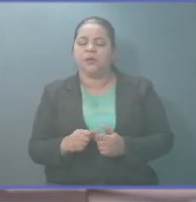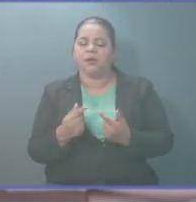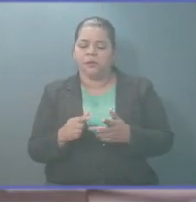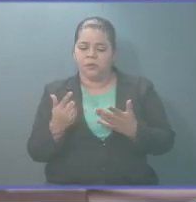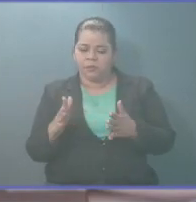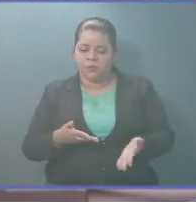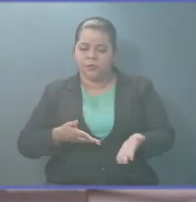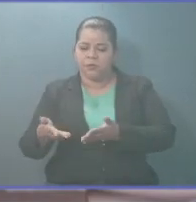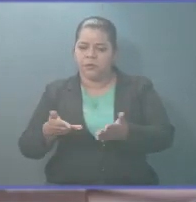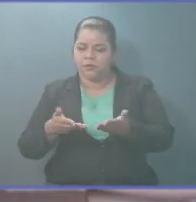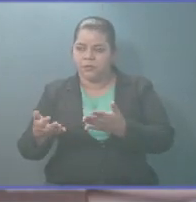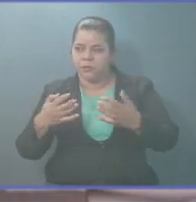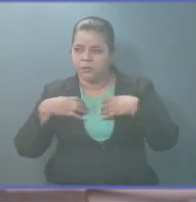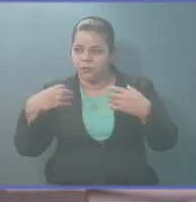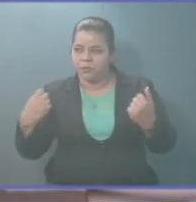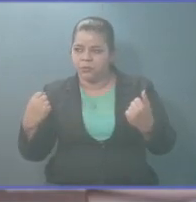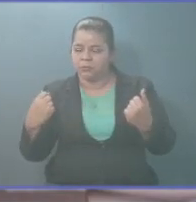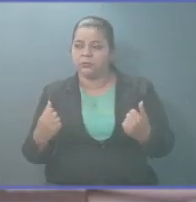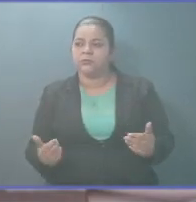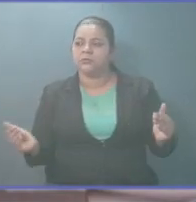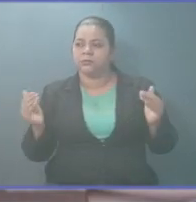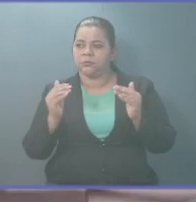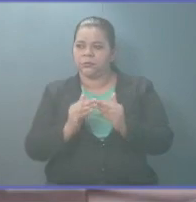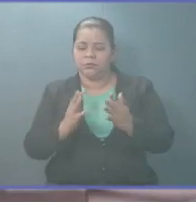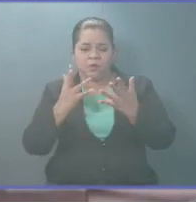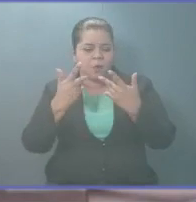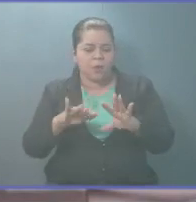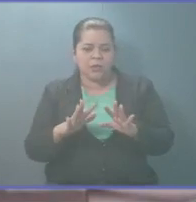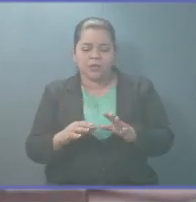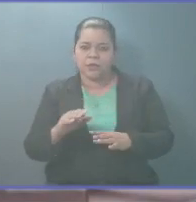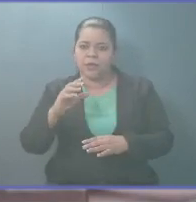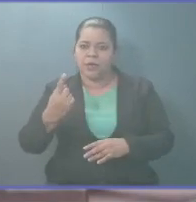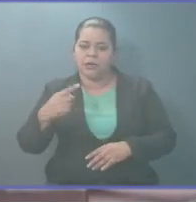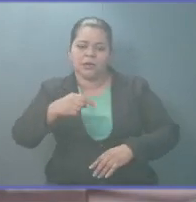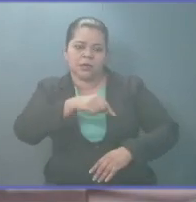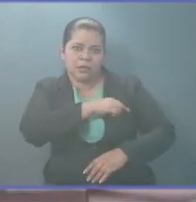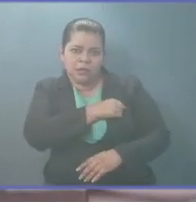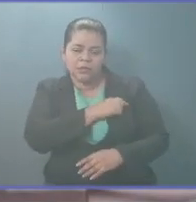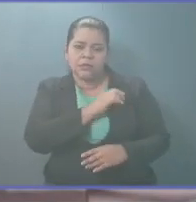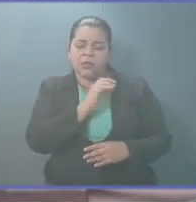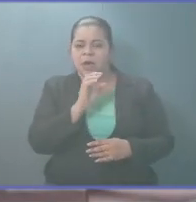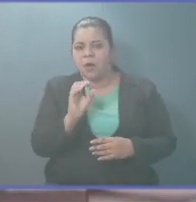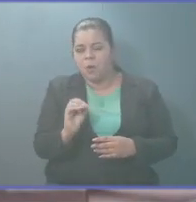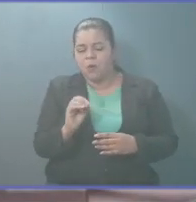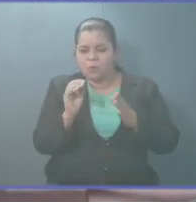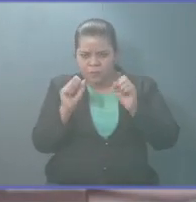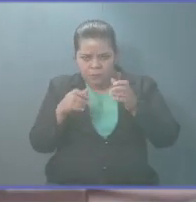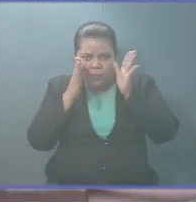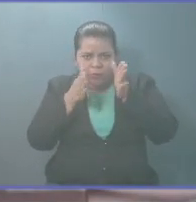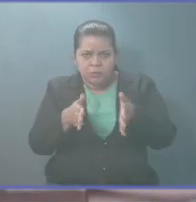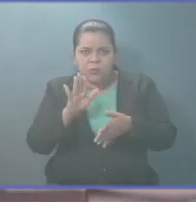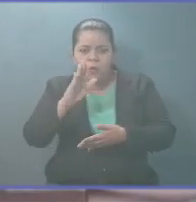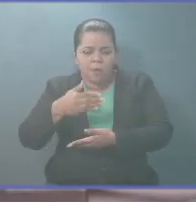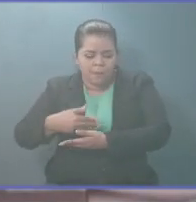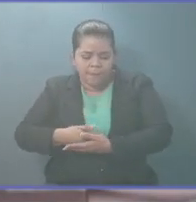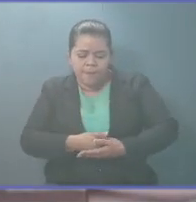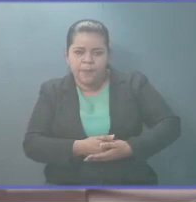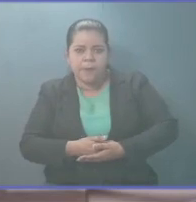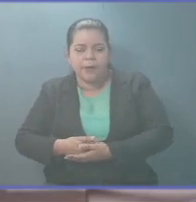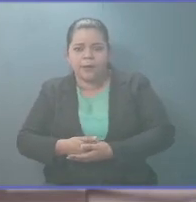agredidas por su rol político, por sus banderas, por sus defensas, y resulta que no está la infraestructura y